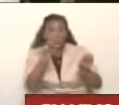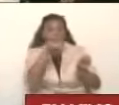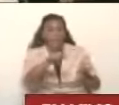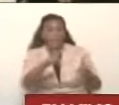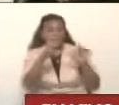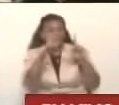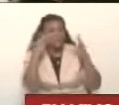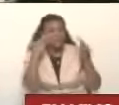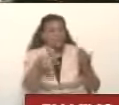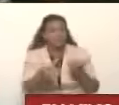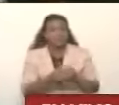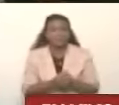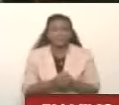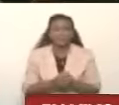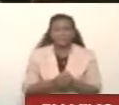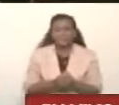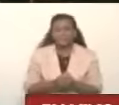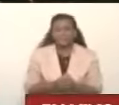Shenzhen.